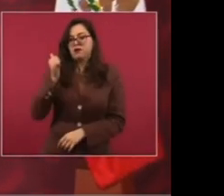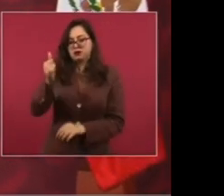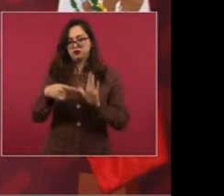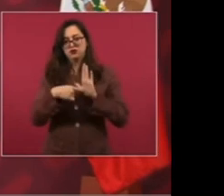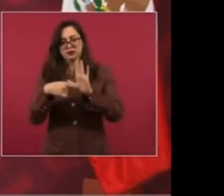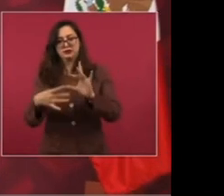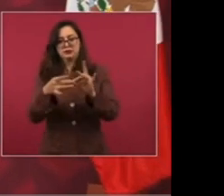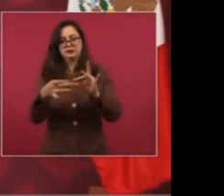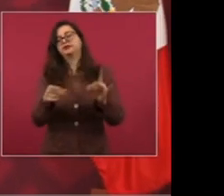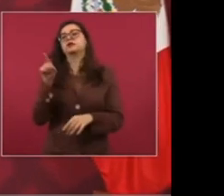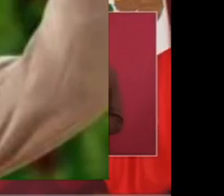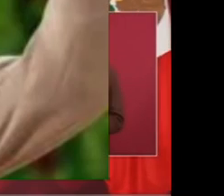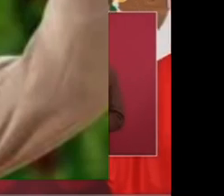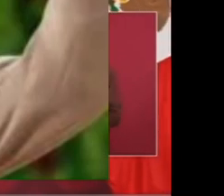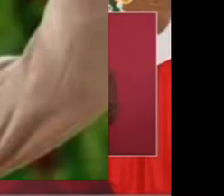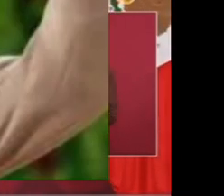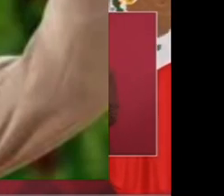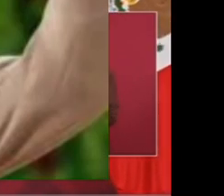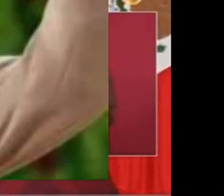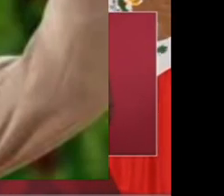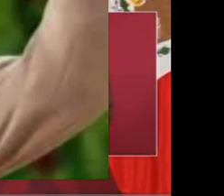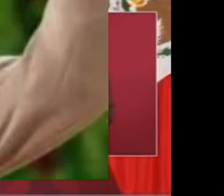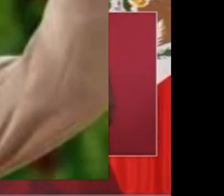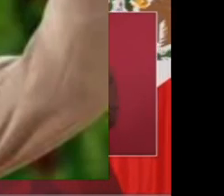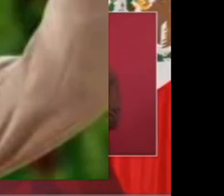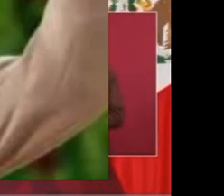solidaria es Bad Bunny este